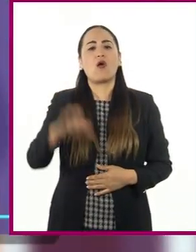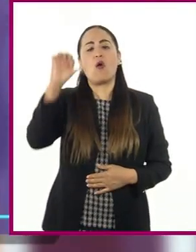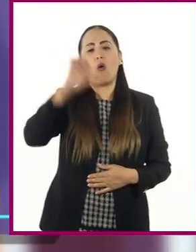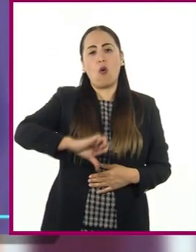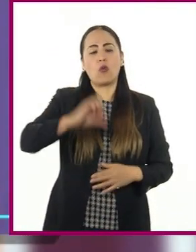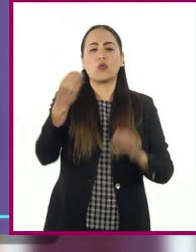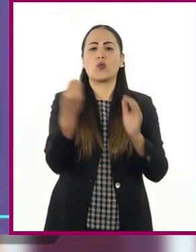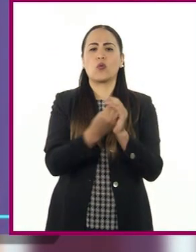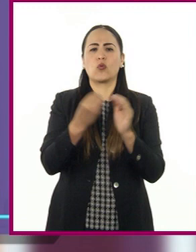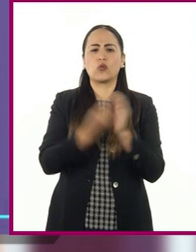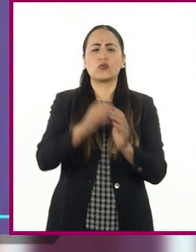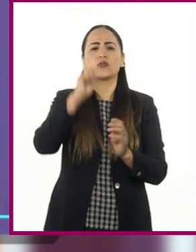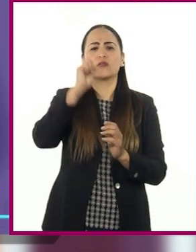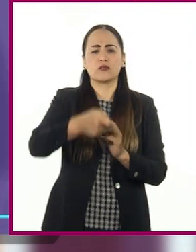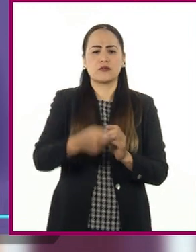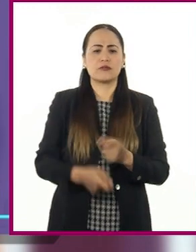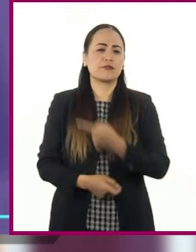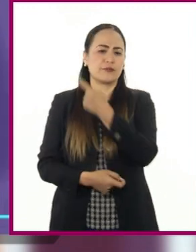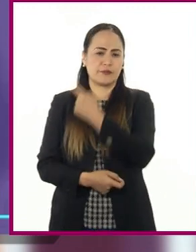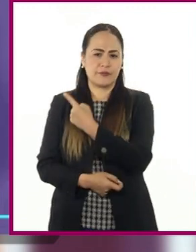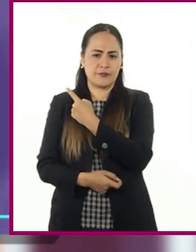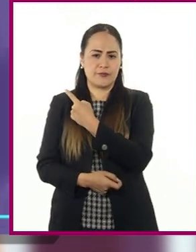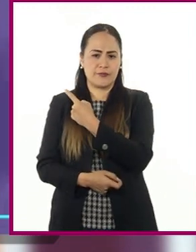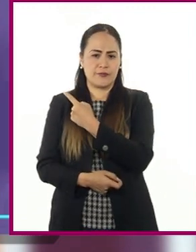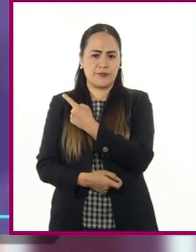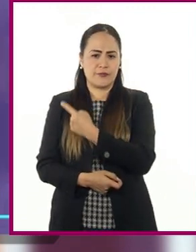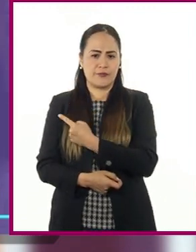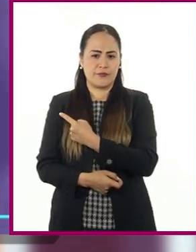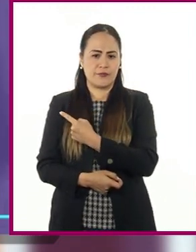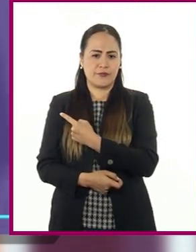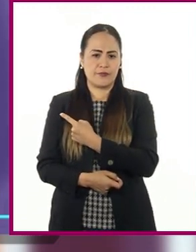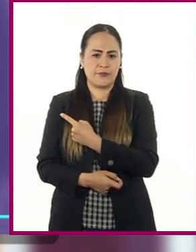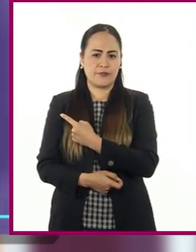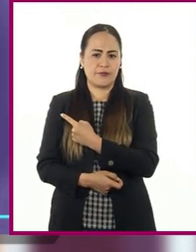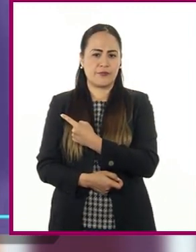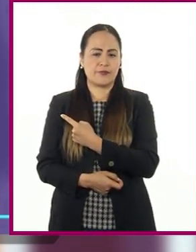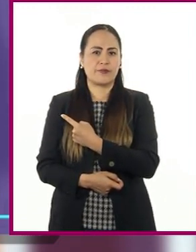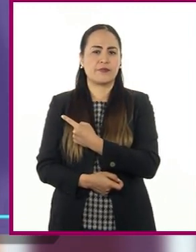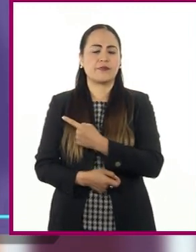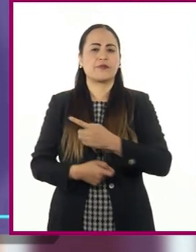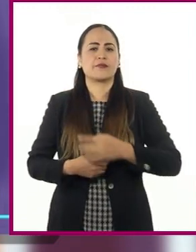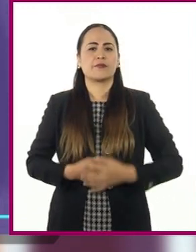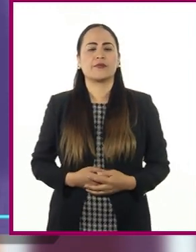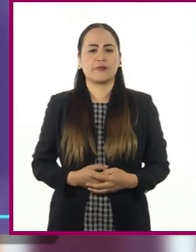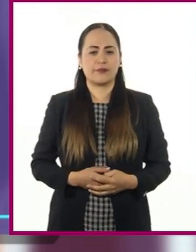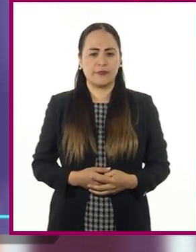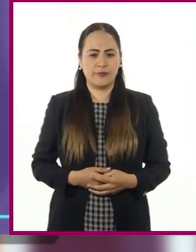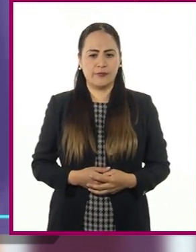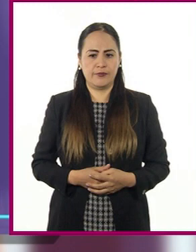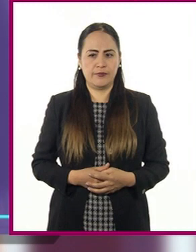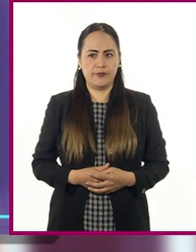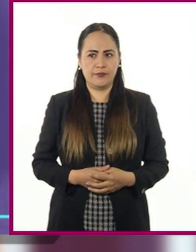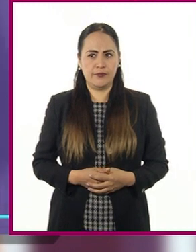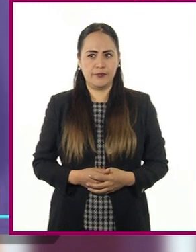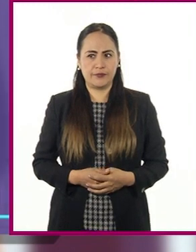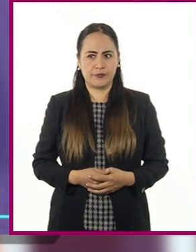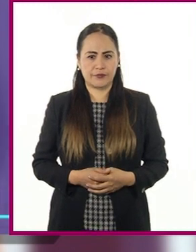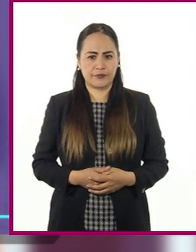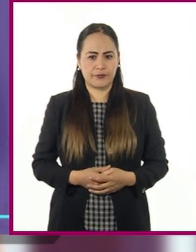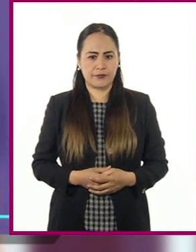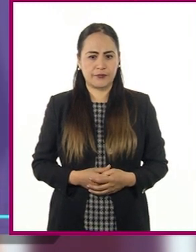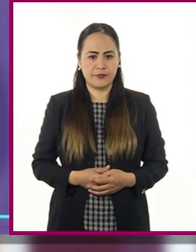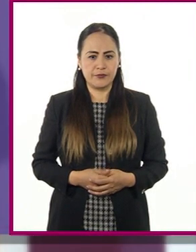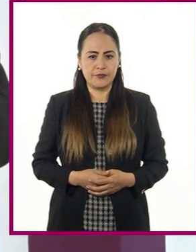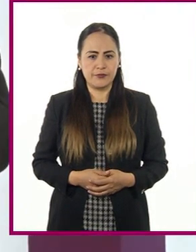sesión es identificar los principios normativos y éticos que rigen la práctica profesional de los servidores